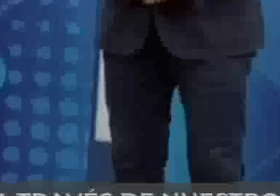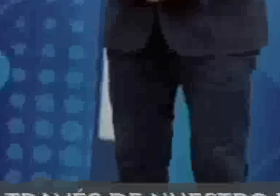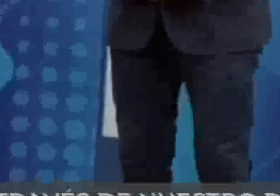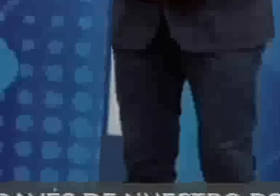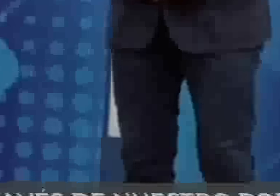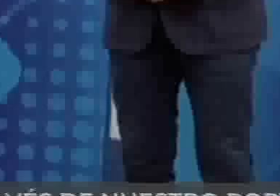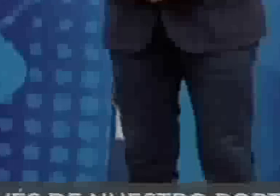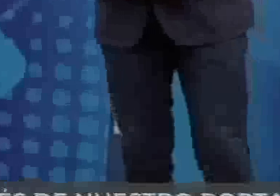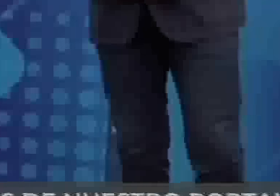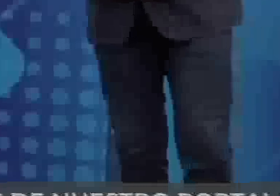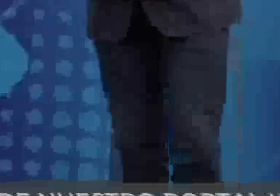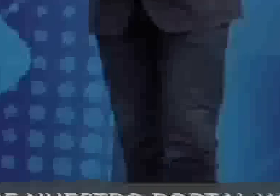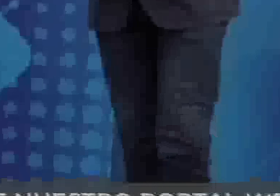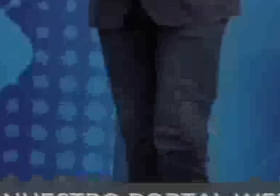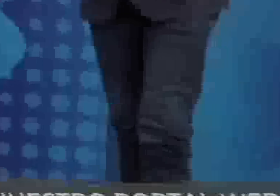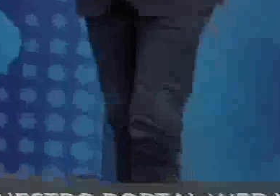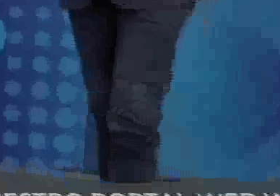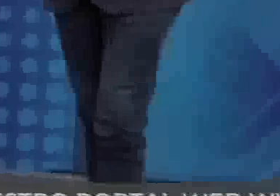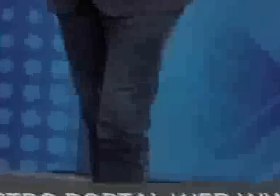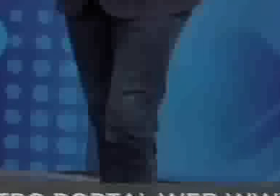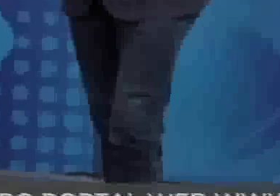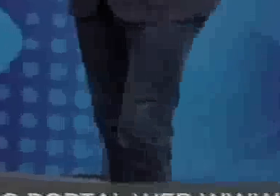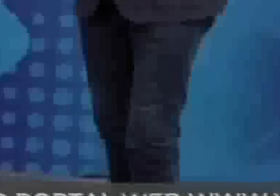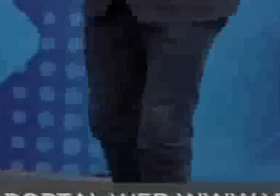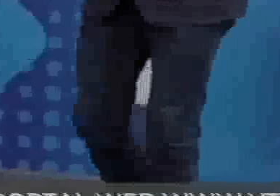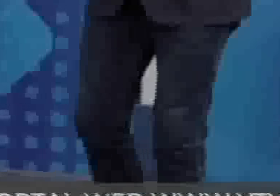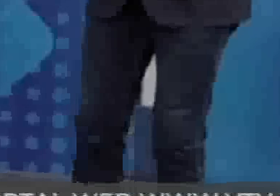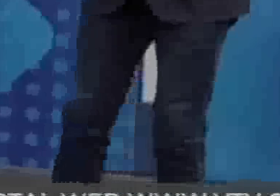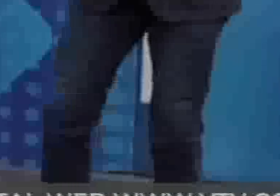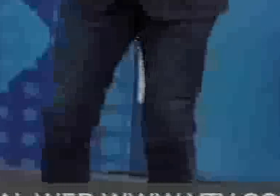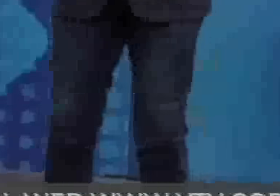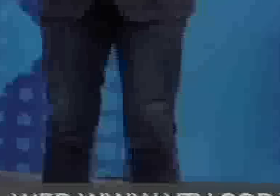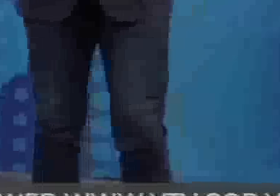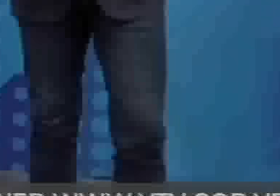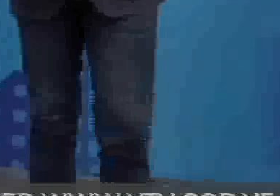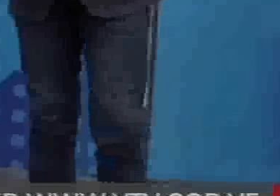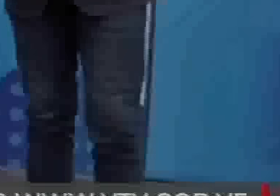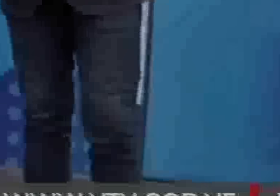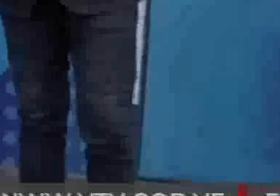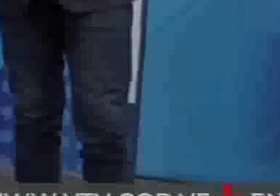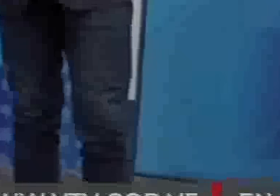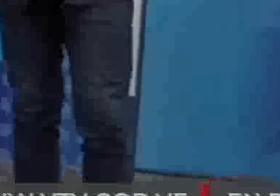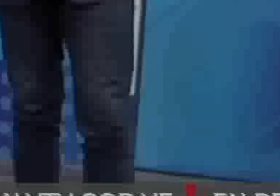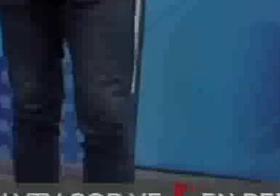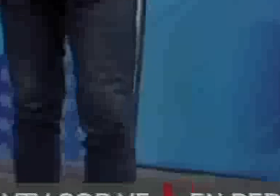¡pa'lante! Nos vemos el próximo lunes, pues. Bendiciones para todos y todas. Gracias.